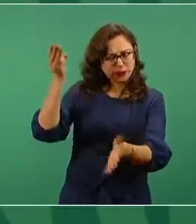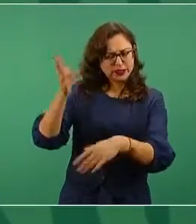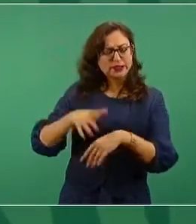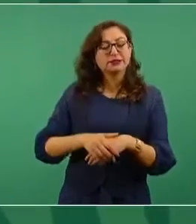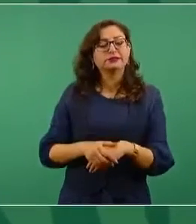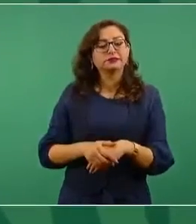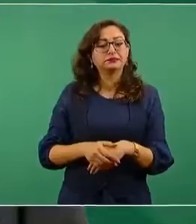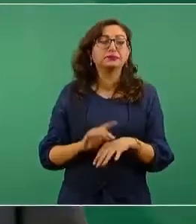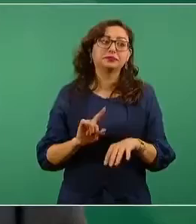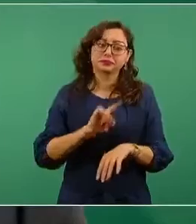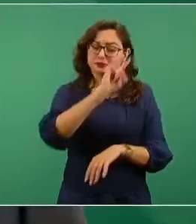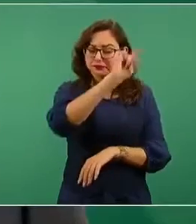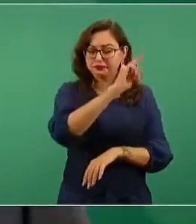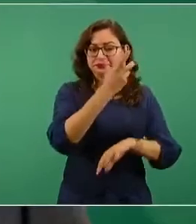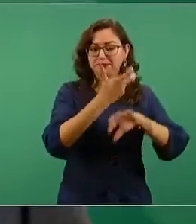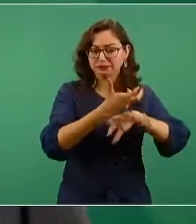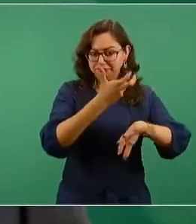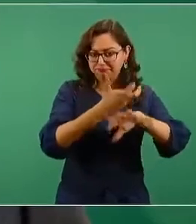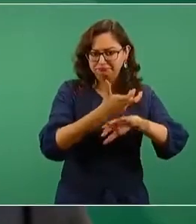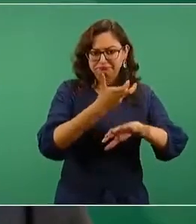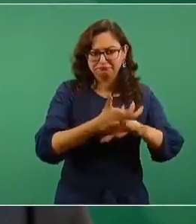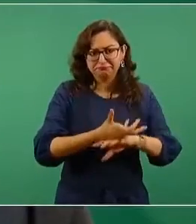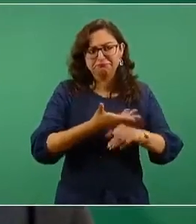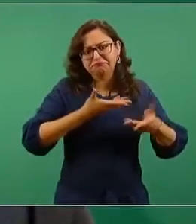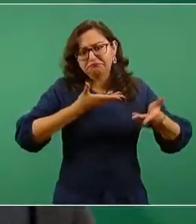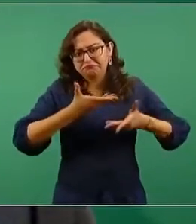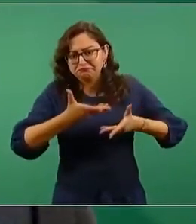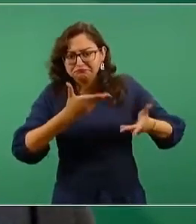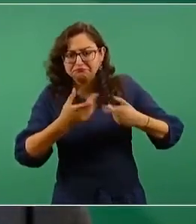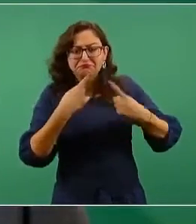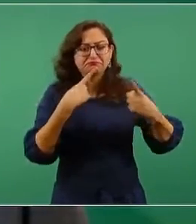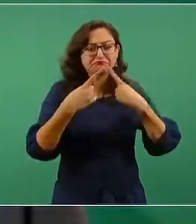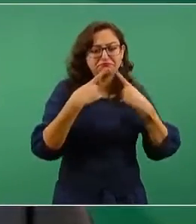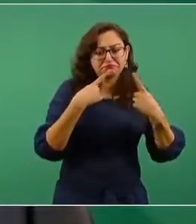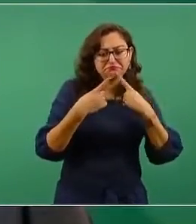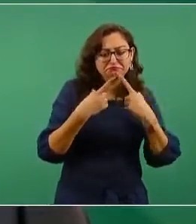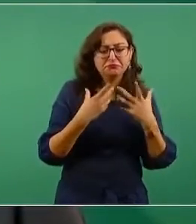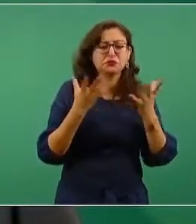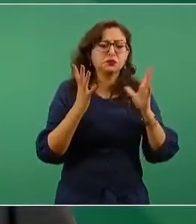Allá, si se paga, si hay